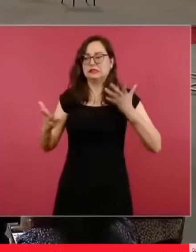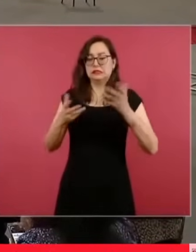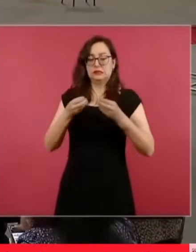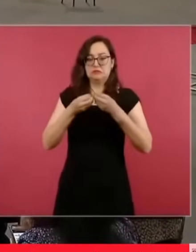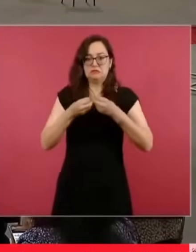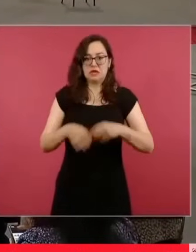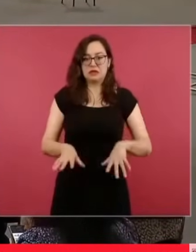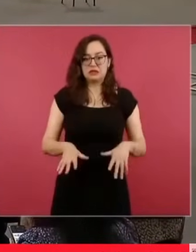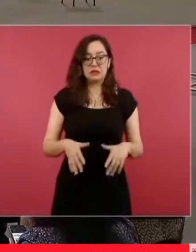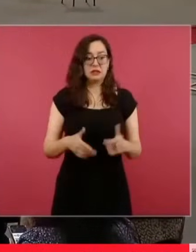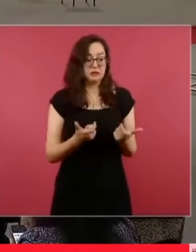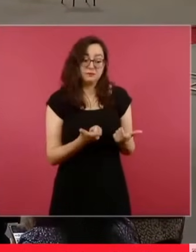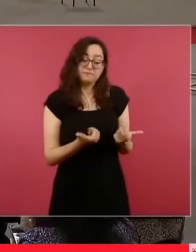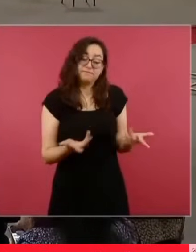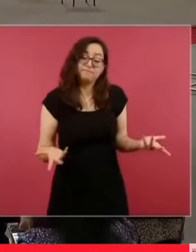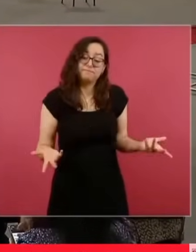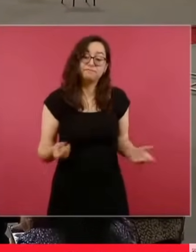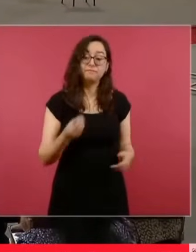que sigue, por favor.